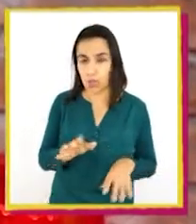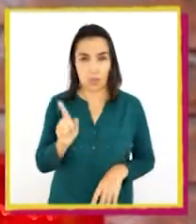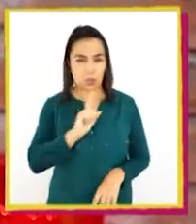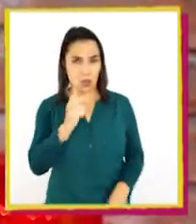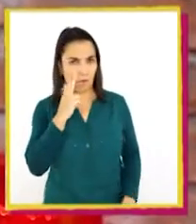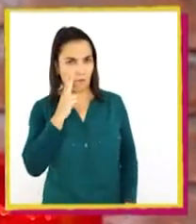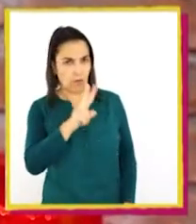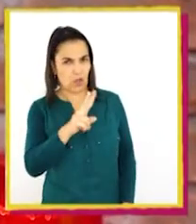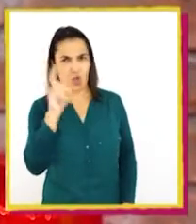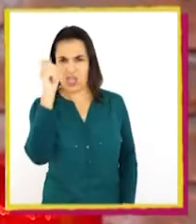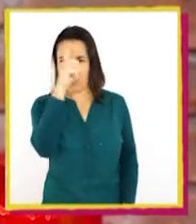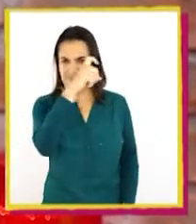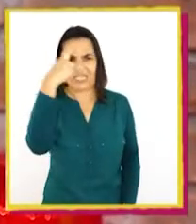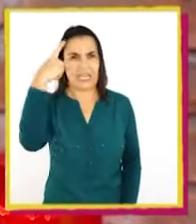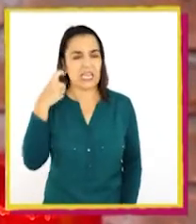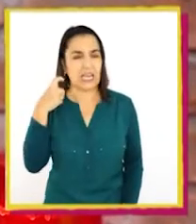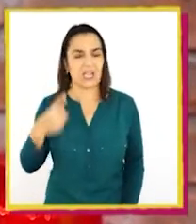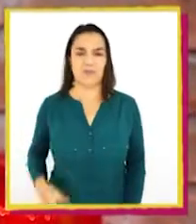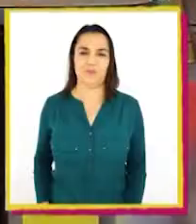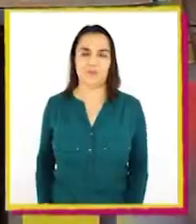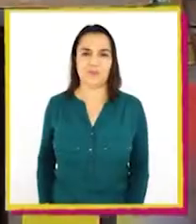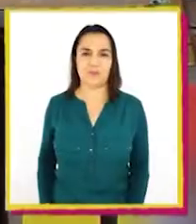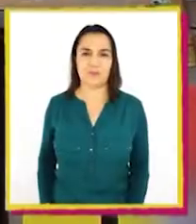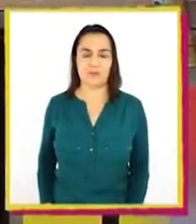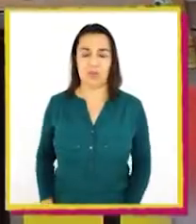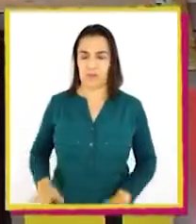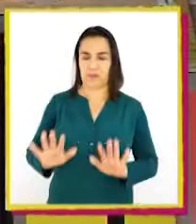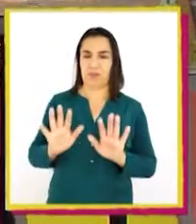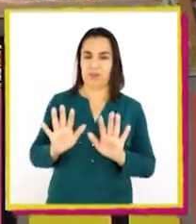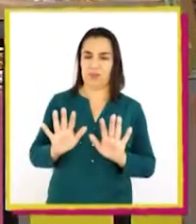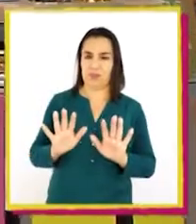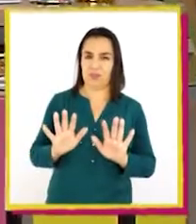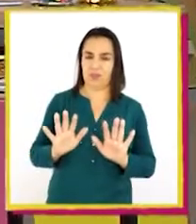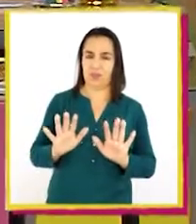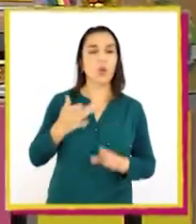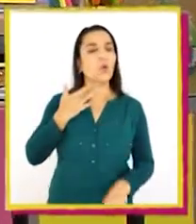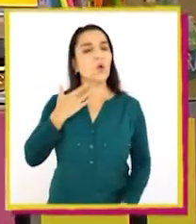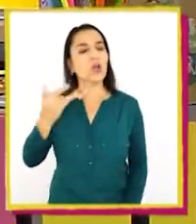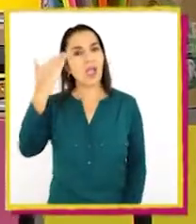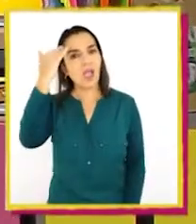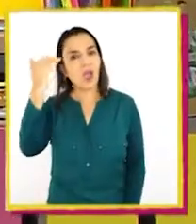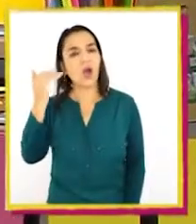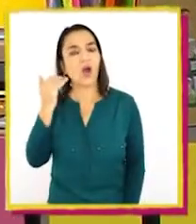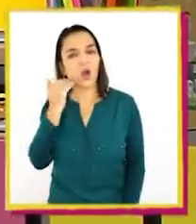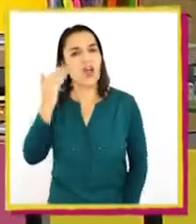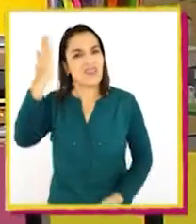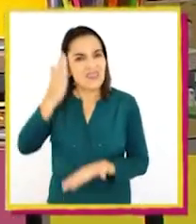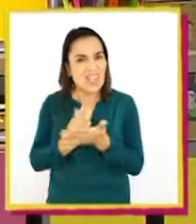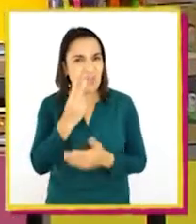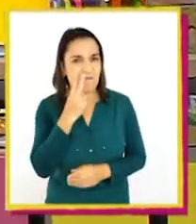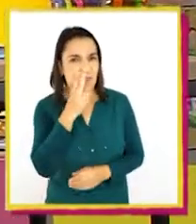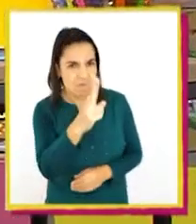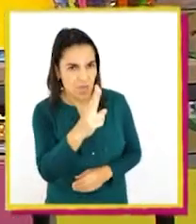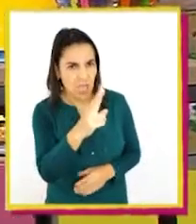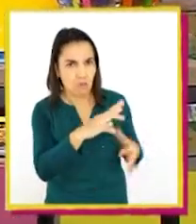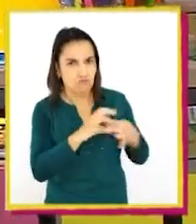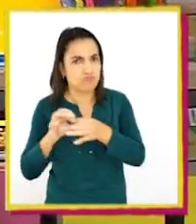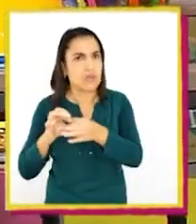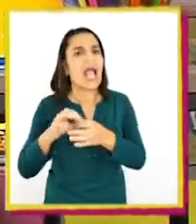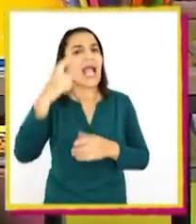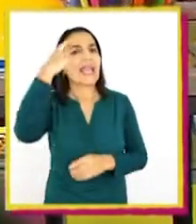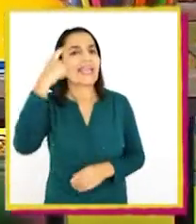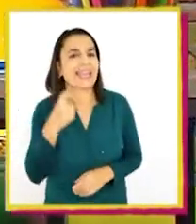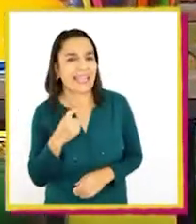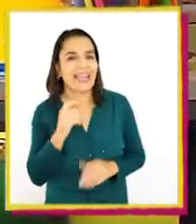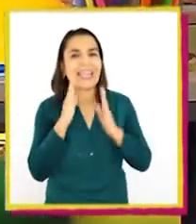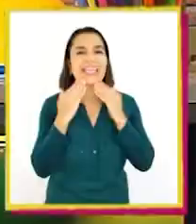lo veo, sería difícil de creer. Un momento. ¿Por qué Colón tiene que ver para creer en la generosidad de